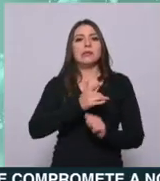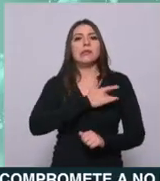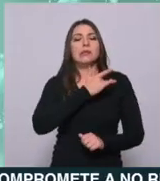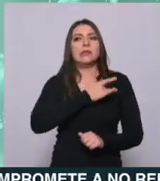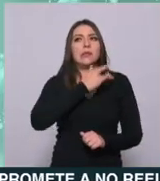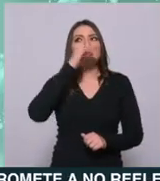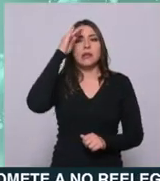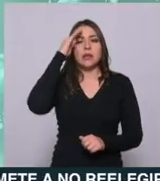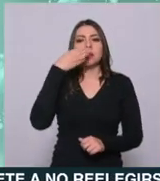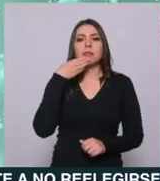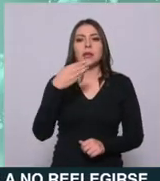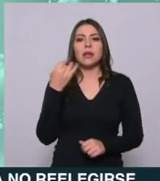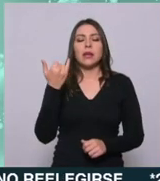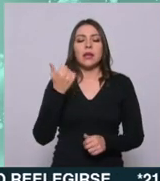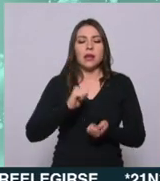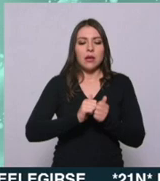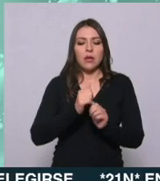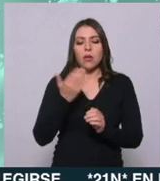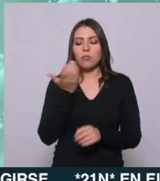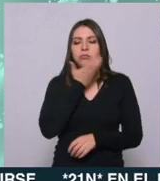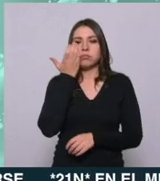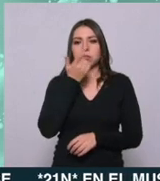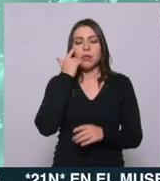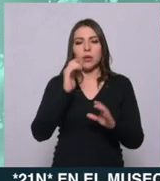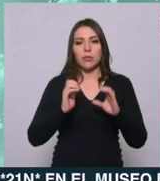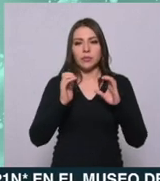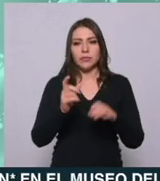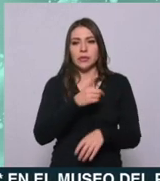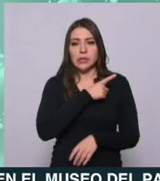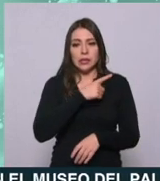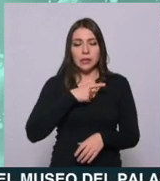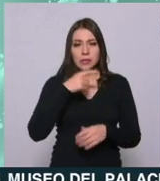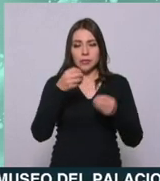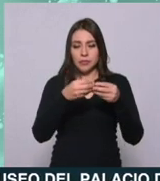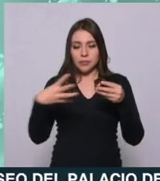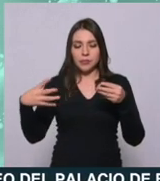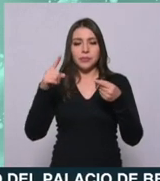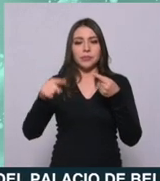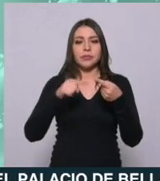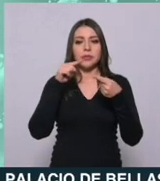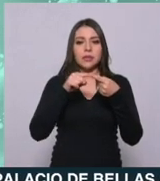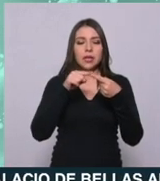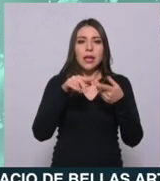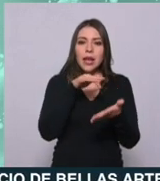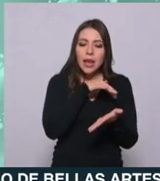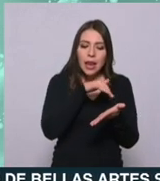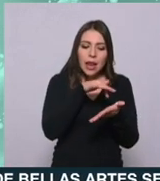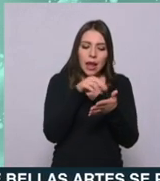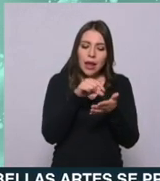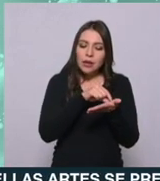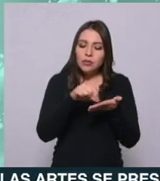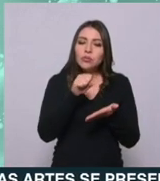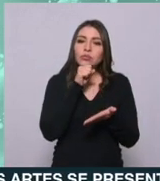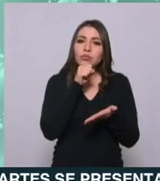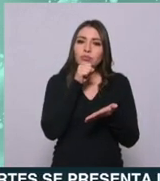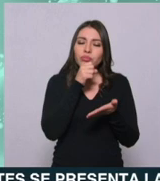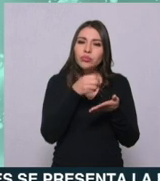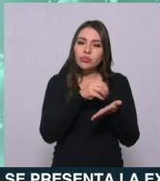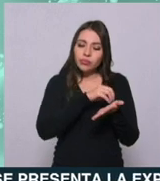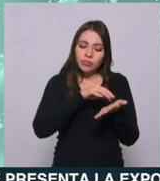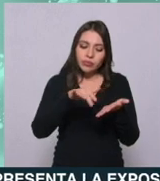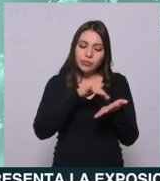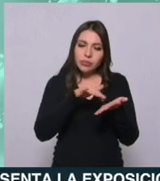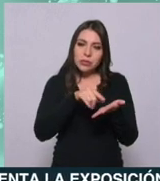principales sugerencias que los especialistas emitieron son leer y seguir las instrucciones que aparecen en las cajas y etiquetas,